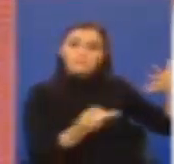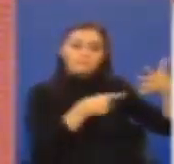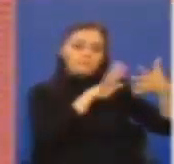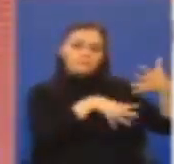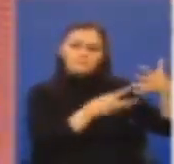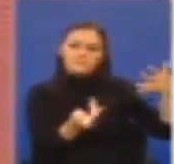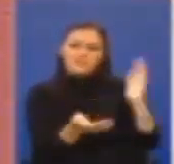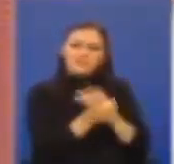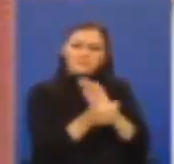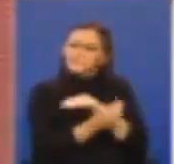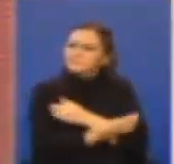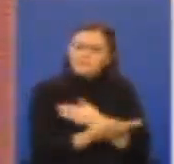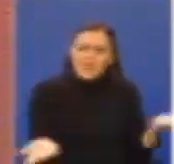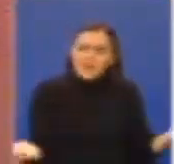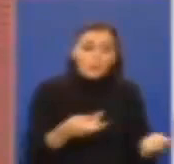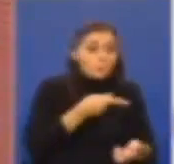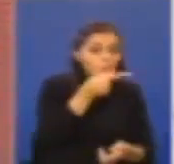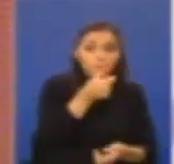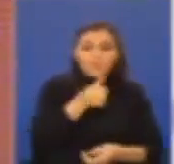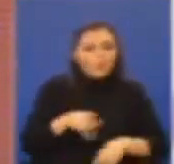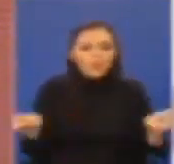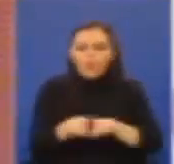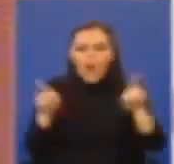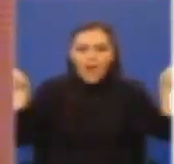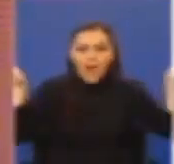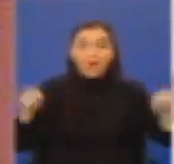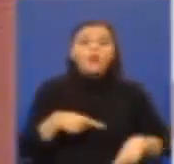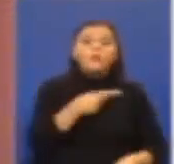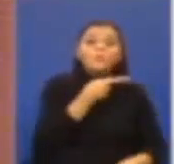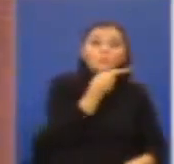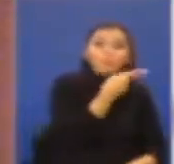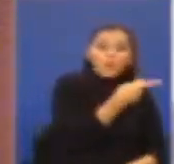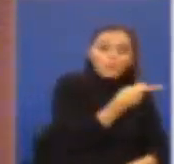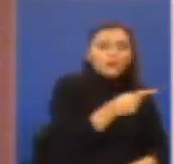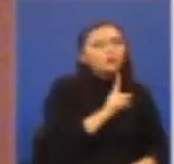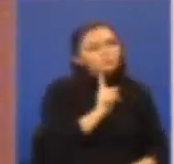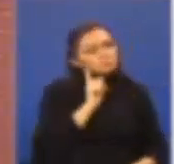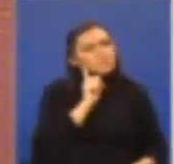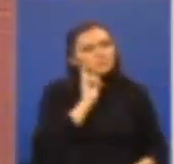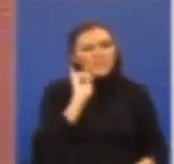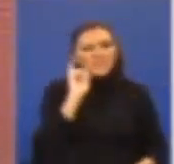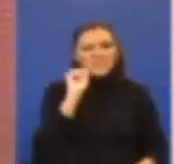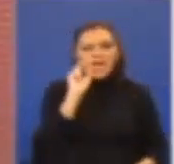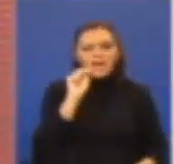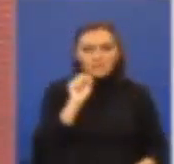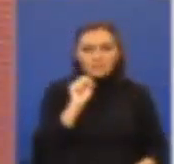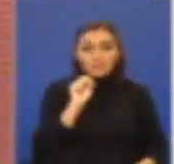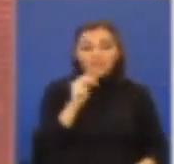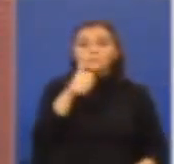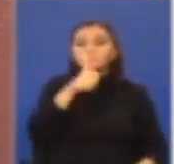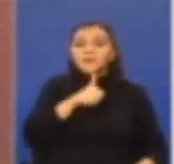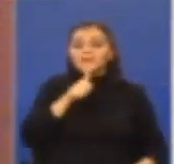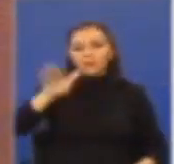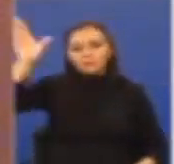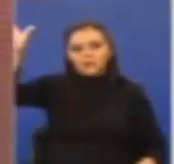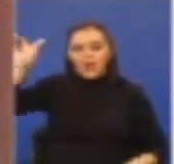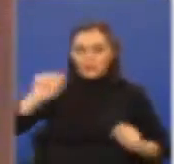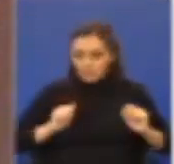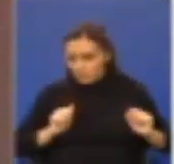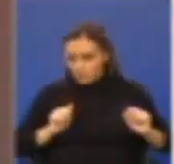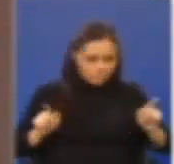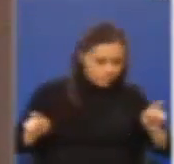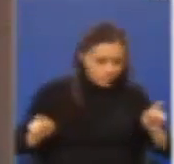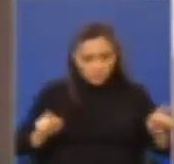sistema de capacitación público y privado. El sector público puede ser el IAE en la clave, el sector privado el CECAP. Entonces, ya